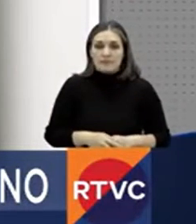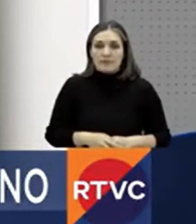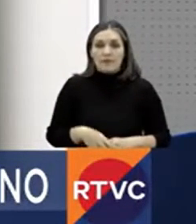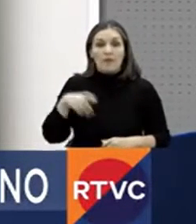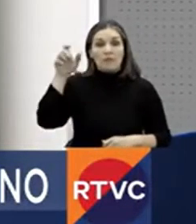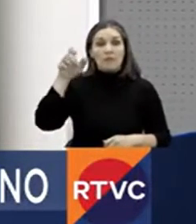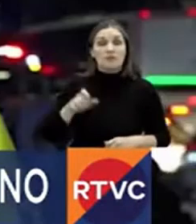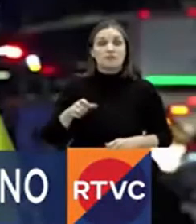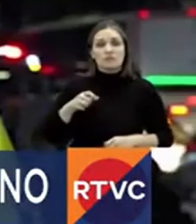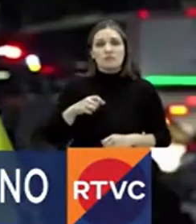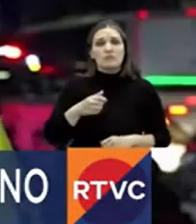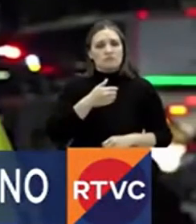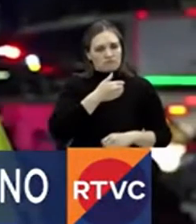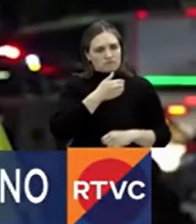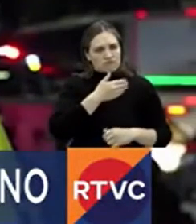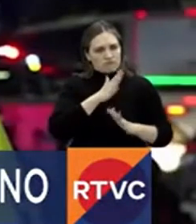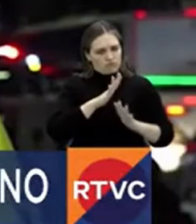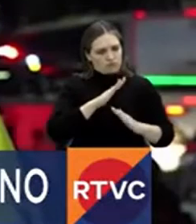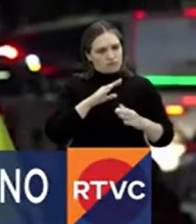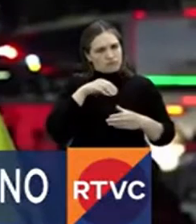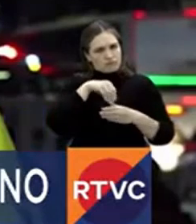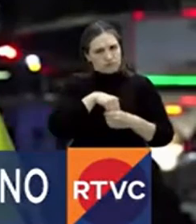institución, un boyacense,